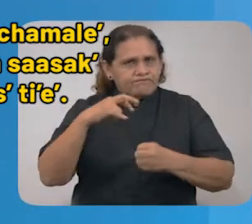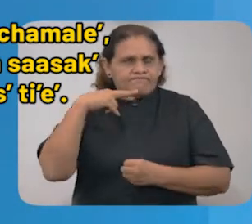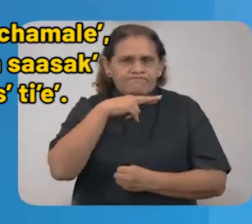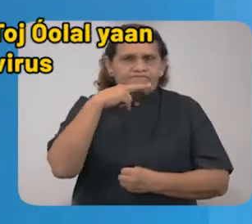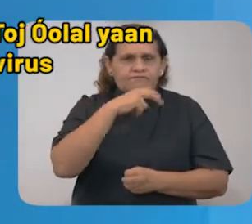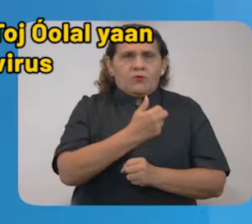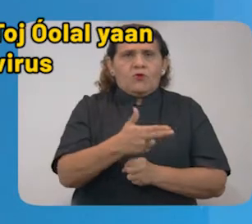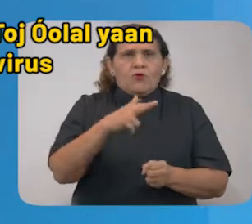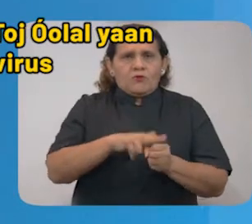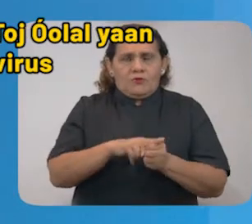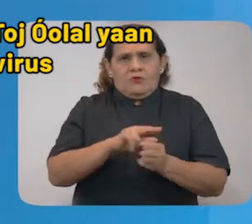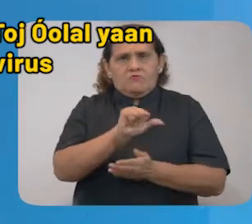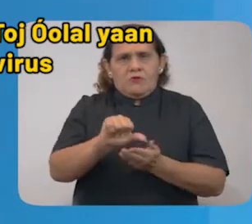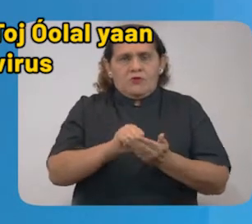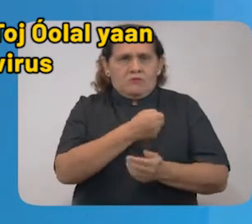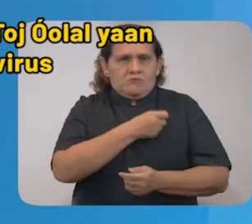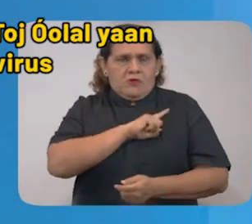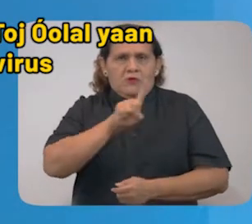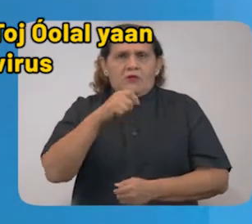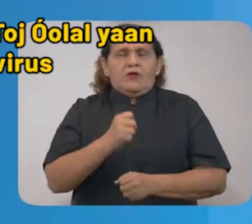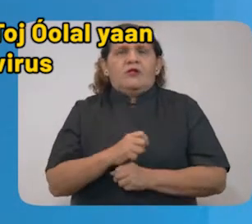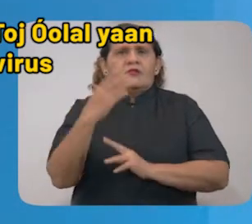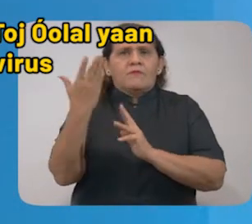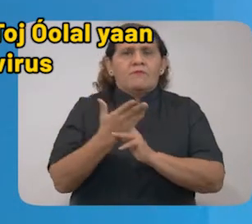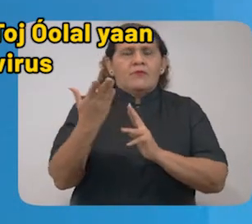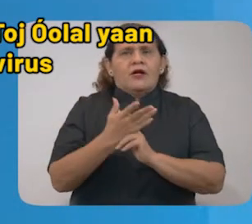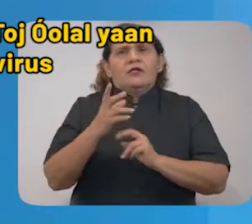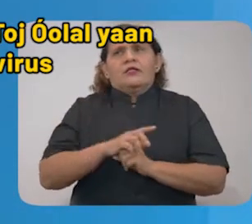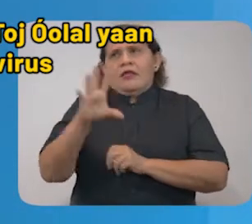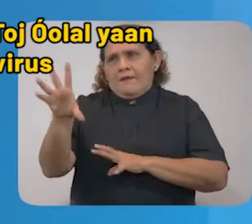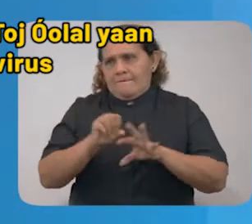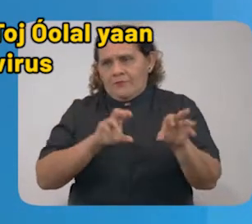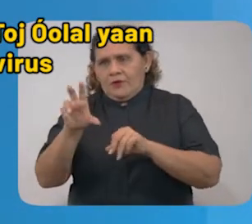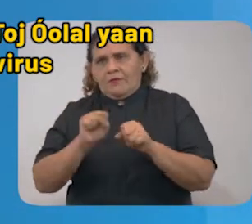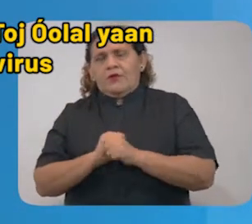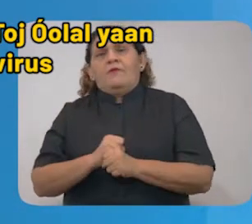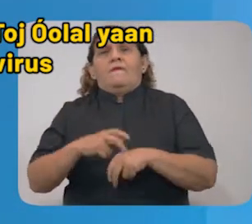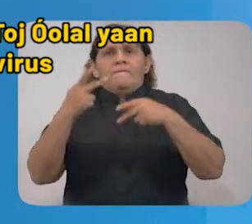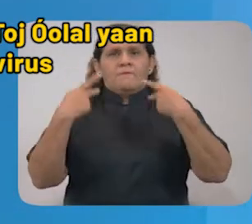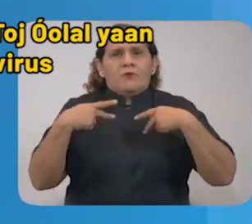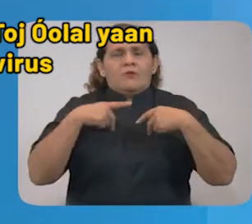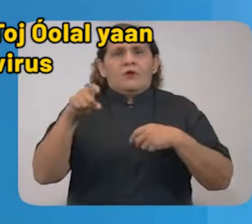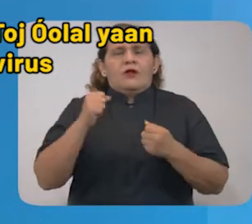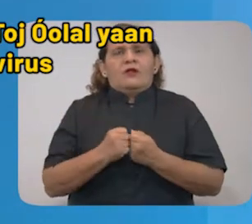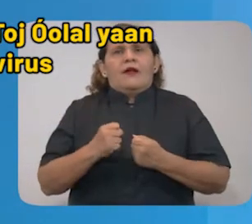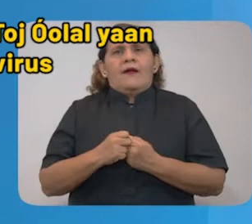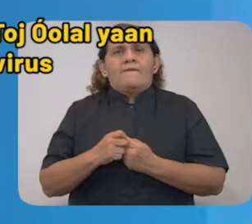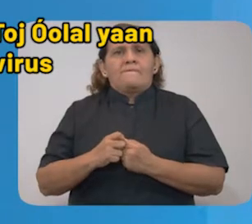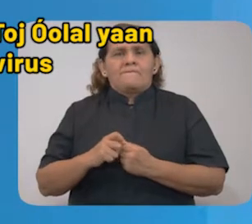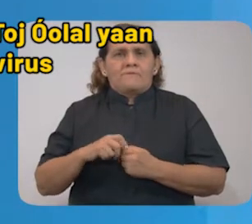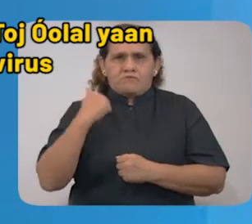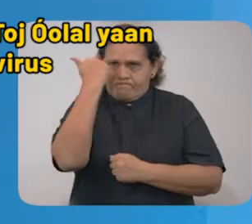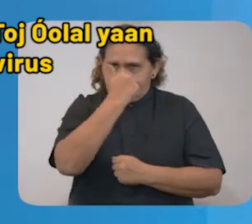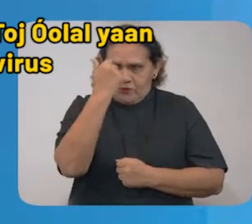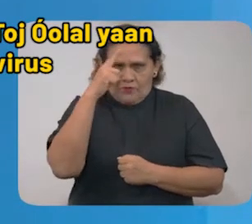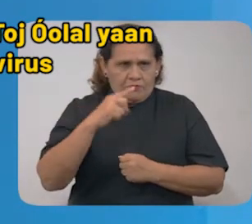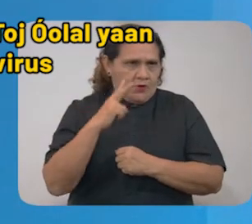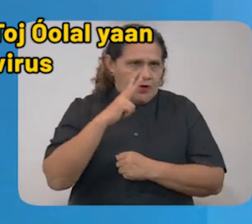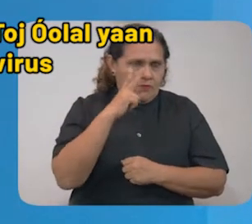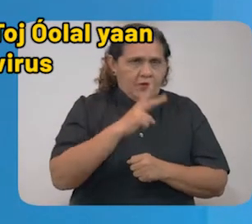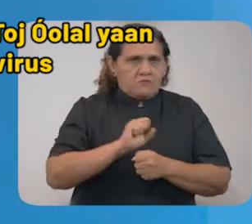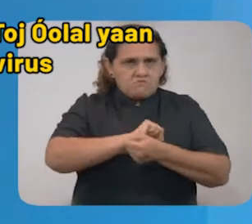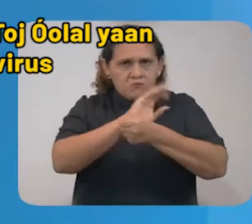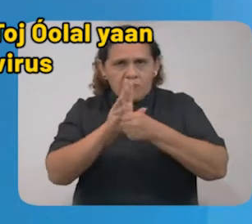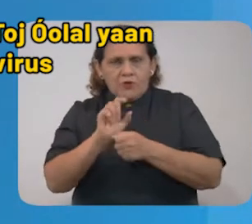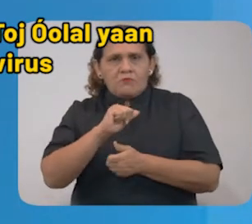cercano. En esta fase de la epidemia personal del sector salud estatal aplicará pruebas para detectar coronavirus en lugares